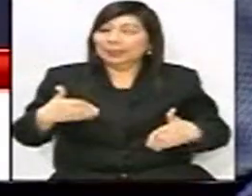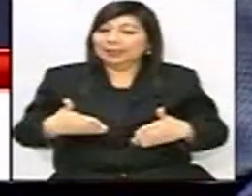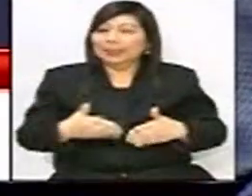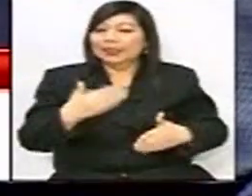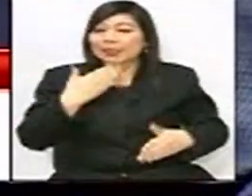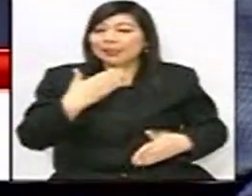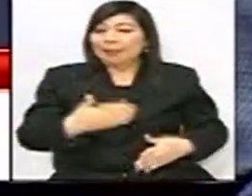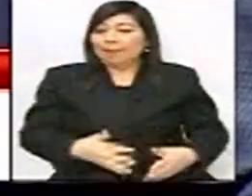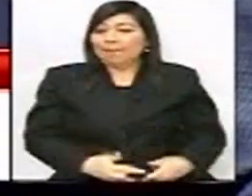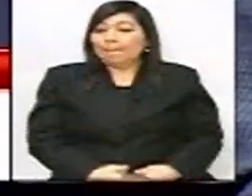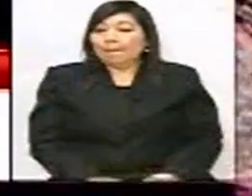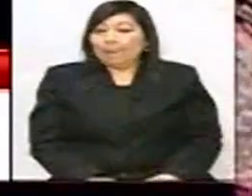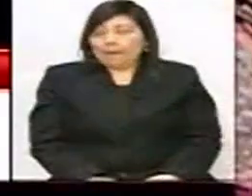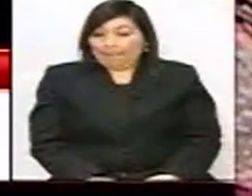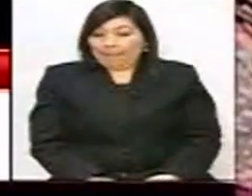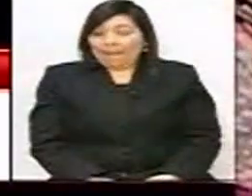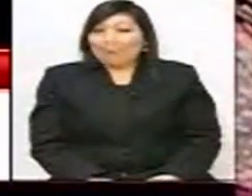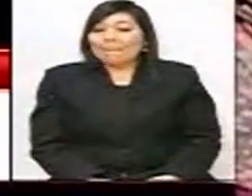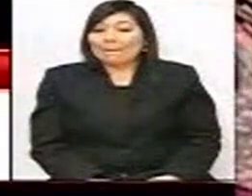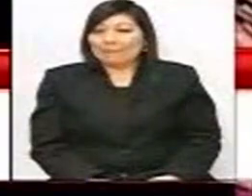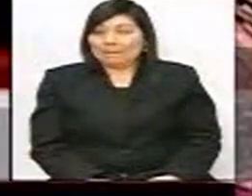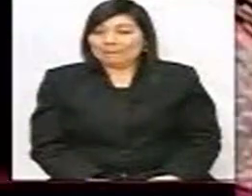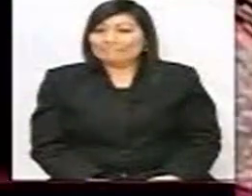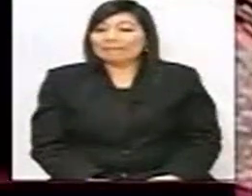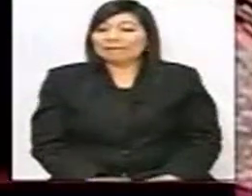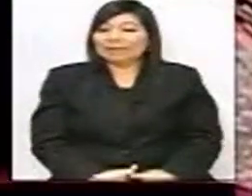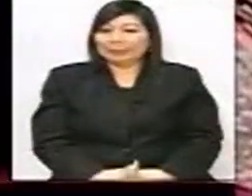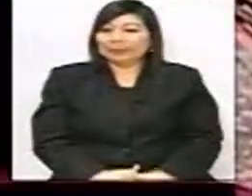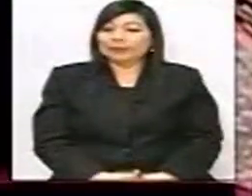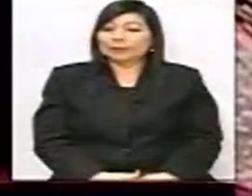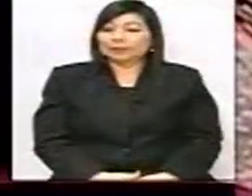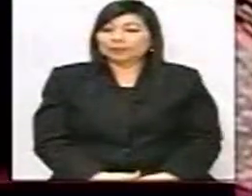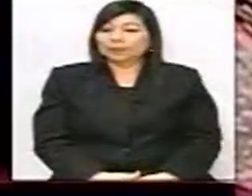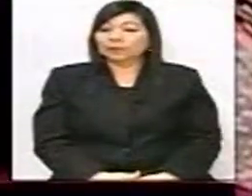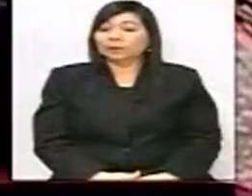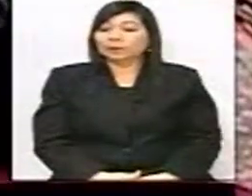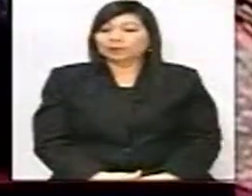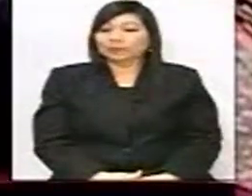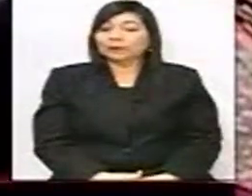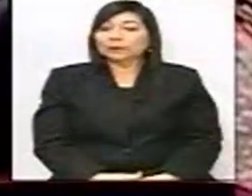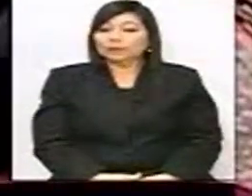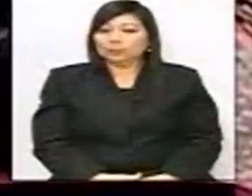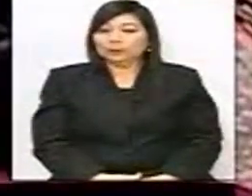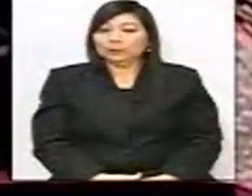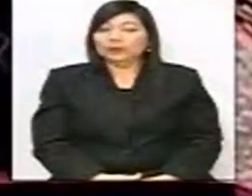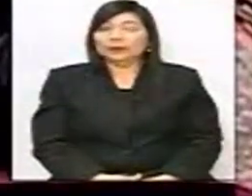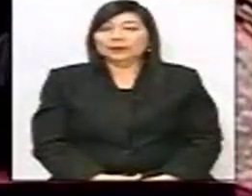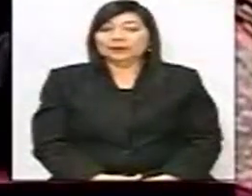gracias, presidente. Gracias, congresista. Ah, pidió interrupción la congresista Andrade.